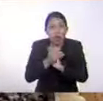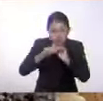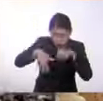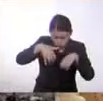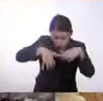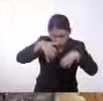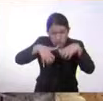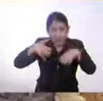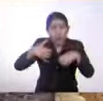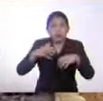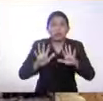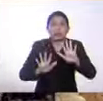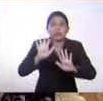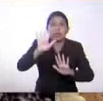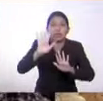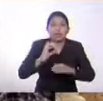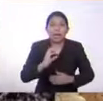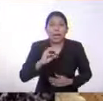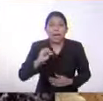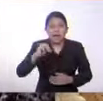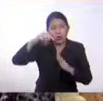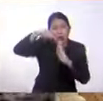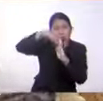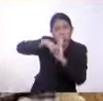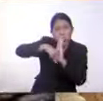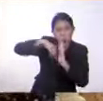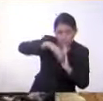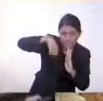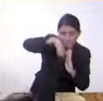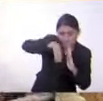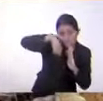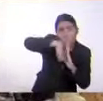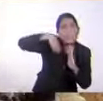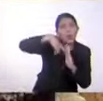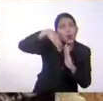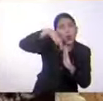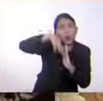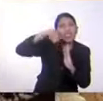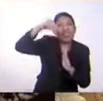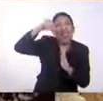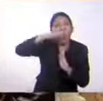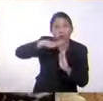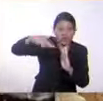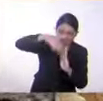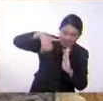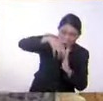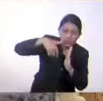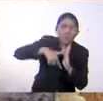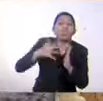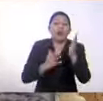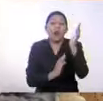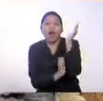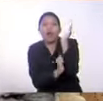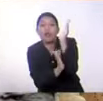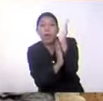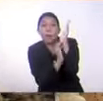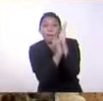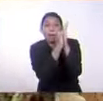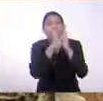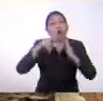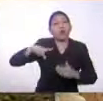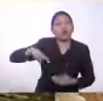de 15 centímetros de profundidad, que se llaman osaderos. Y de ahí sacan caracoles, gusanos